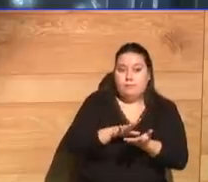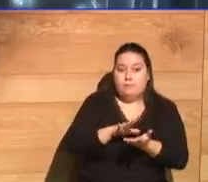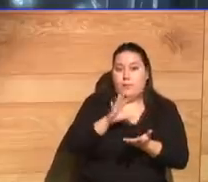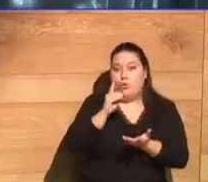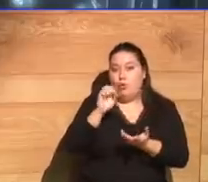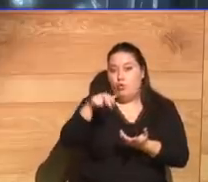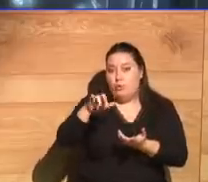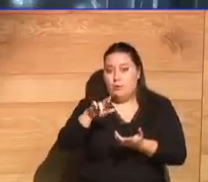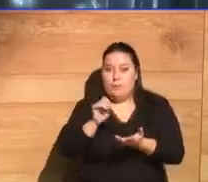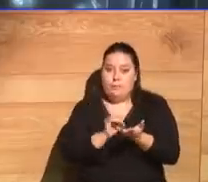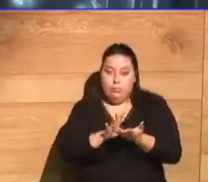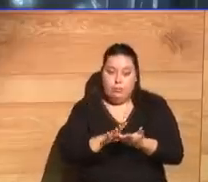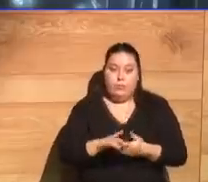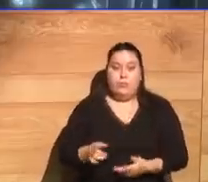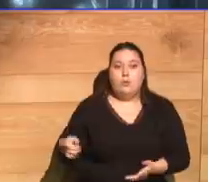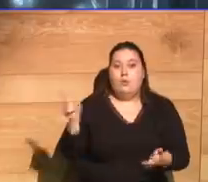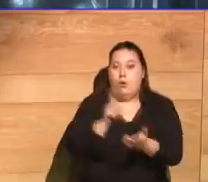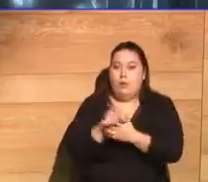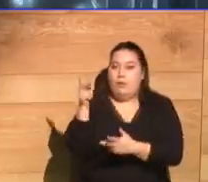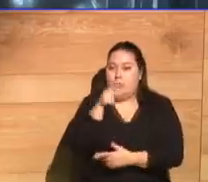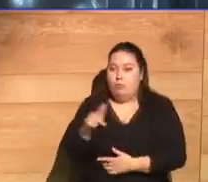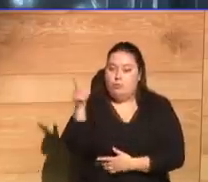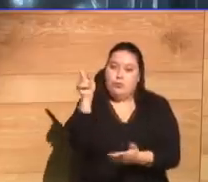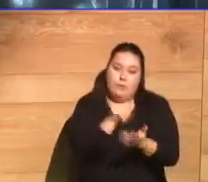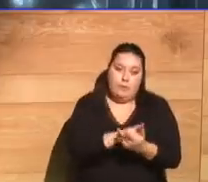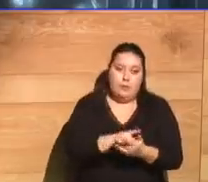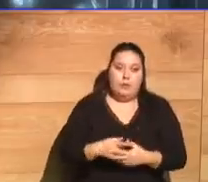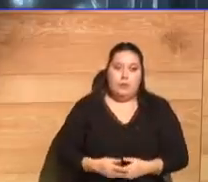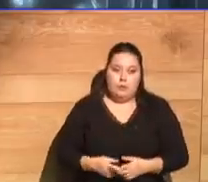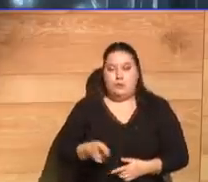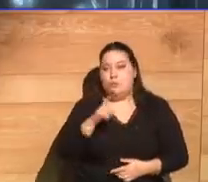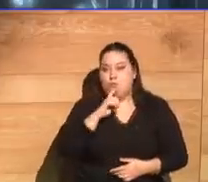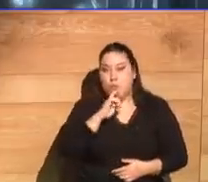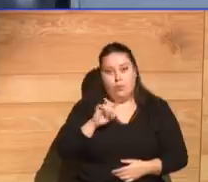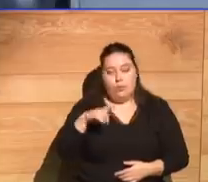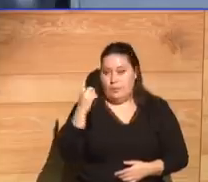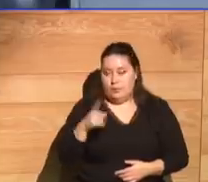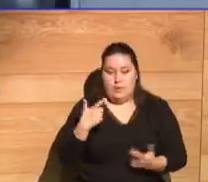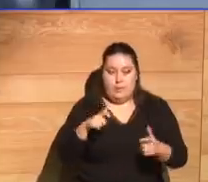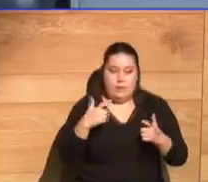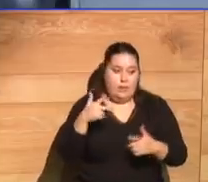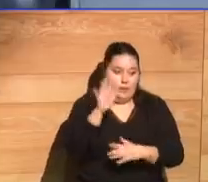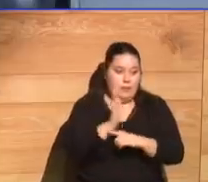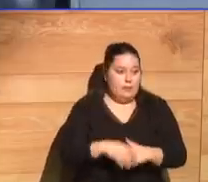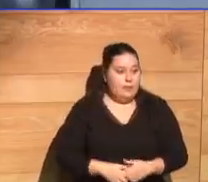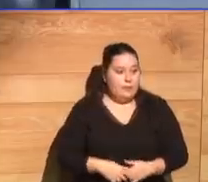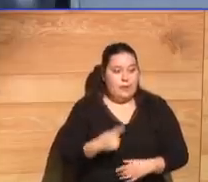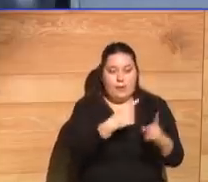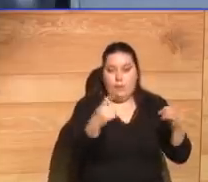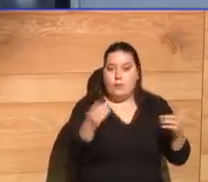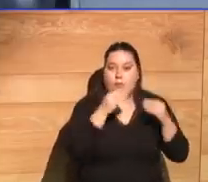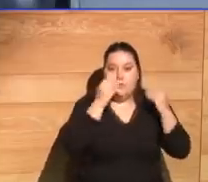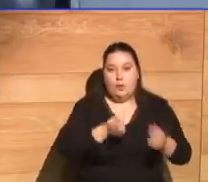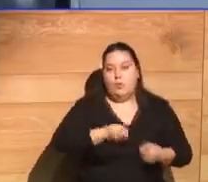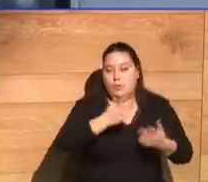despidiendo a Donner, teniendo que volver a rodar un montón de cosas. O sea, es que este rodaje es de los más complejos de la historia del cine. Fue compleja y claro, cada uno cuenta la historia como